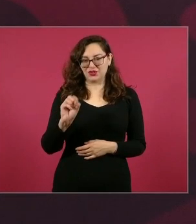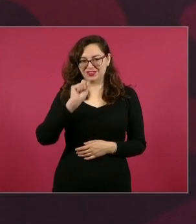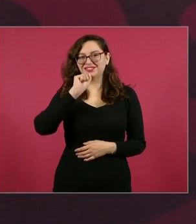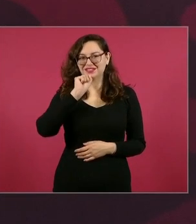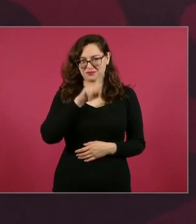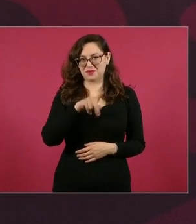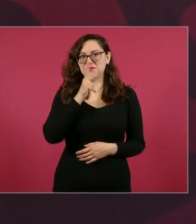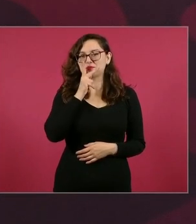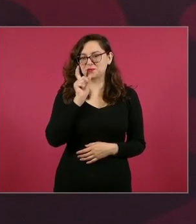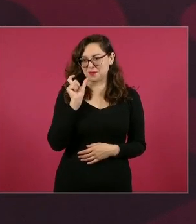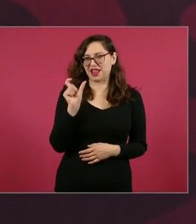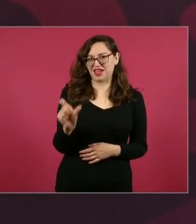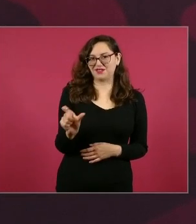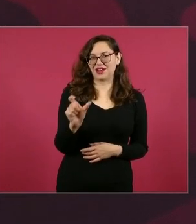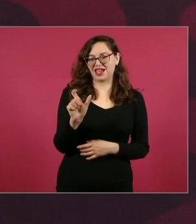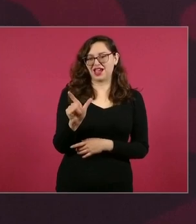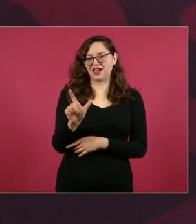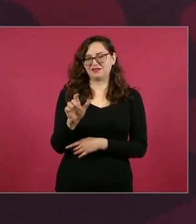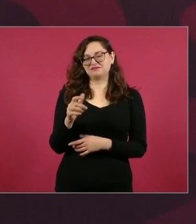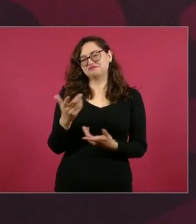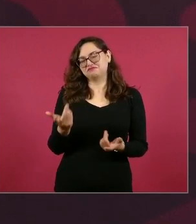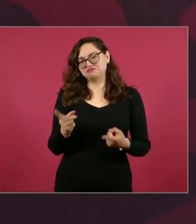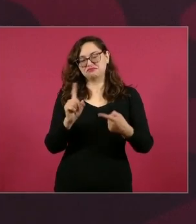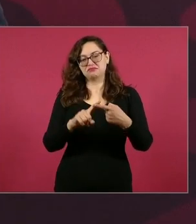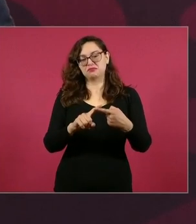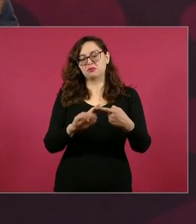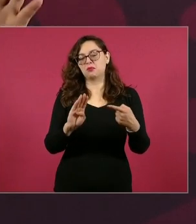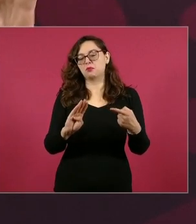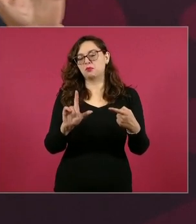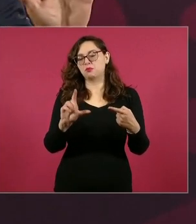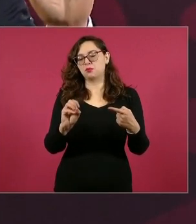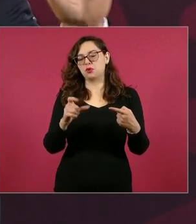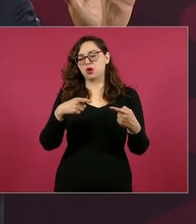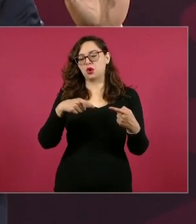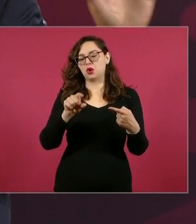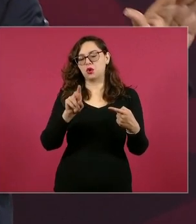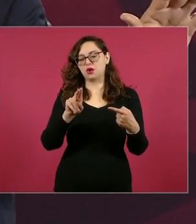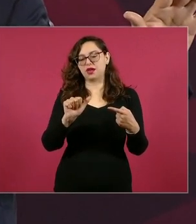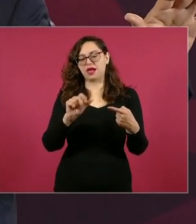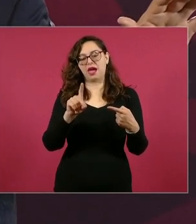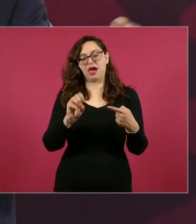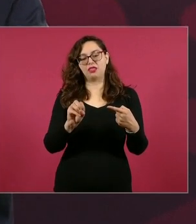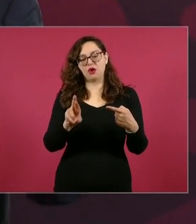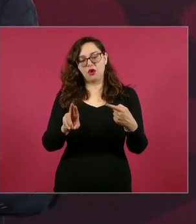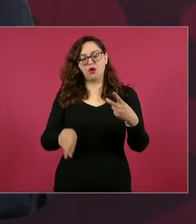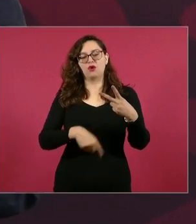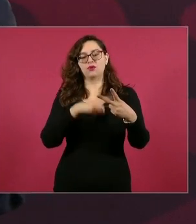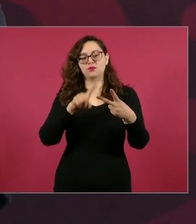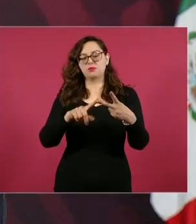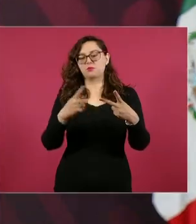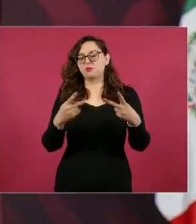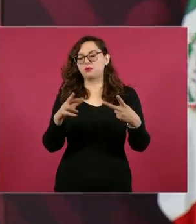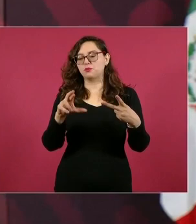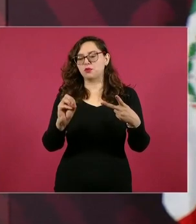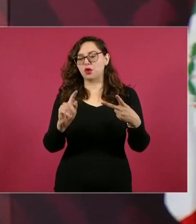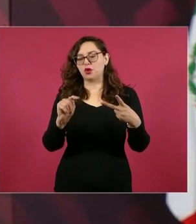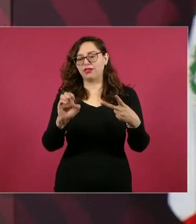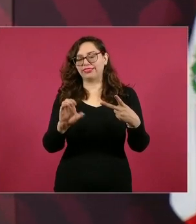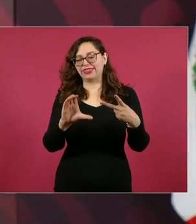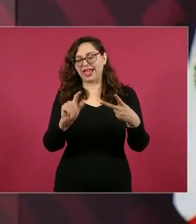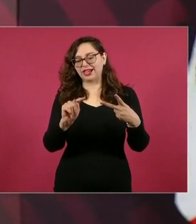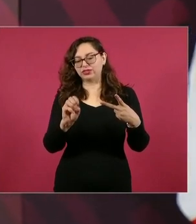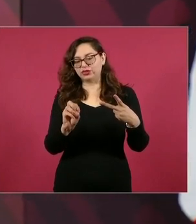filtro filtro Sí este para tener